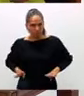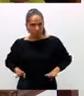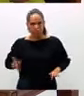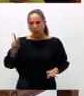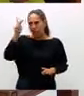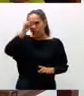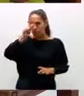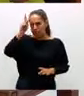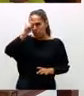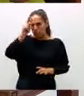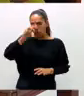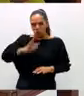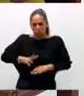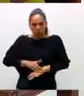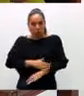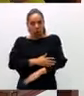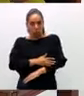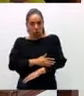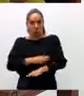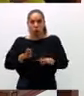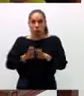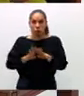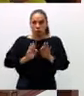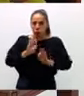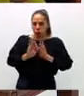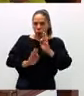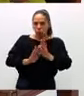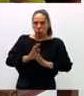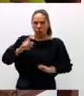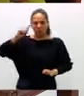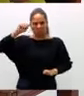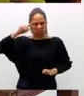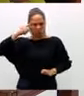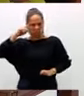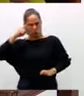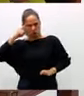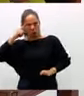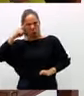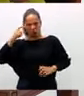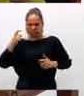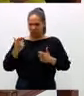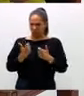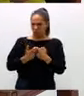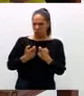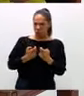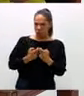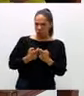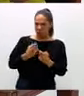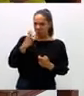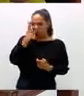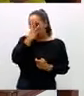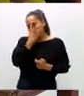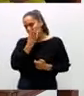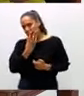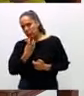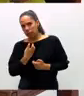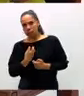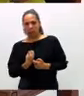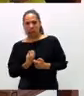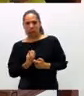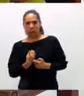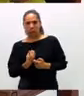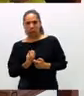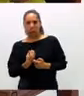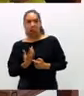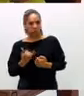de las emociones, de la ira, de la frustración, de la tristeza, incluso